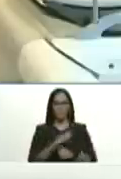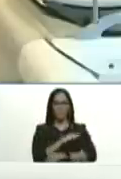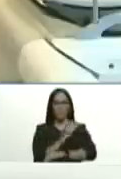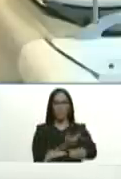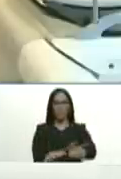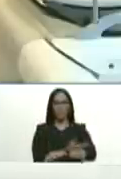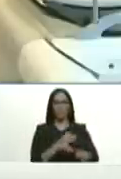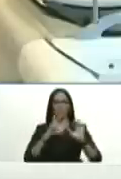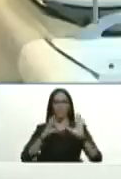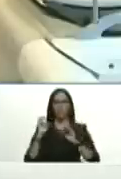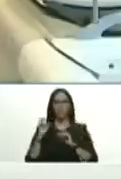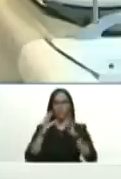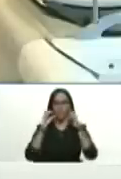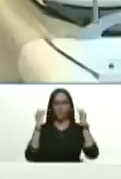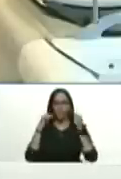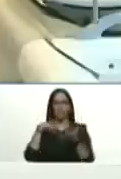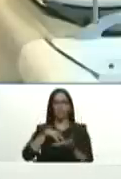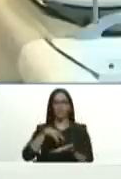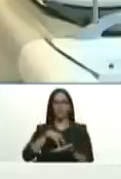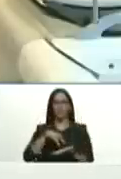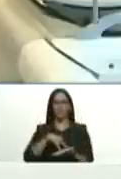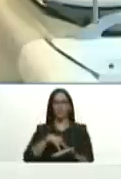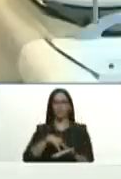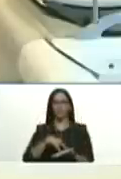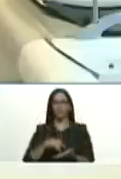Bigotes del Estado Carabobo.